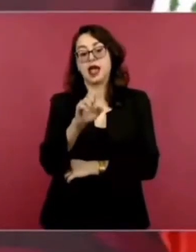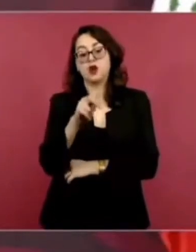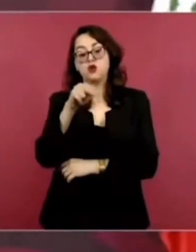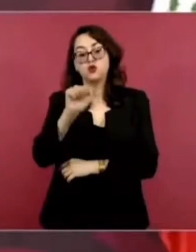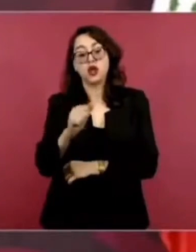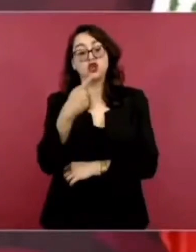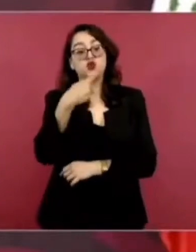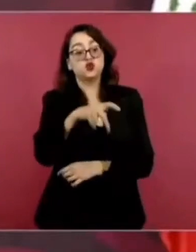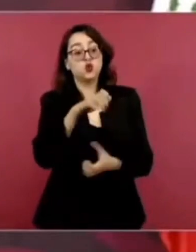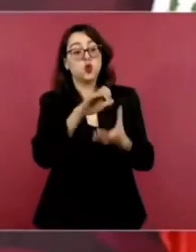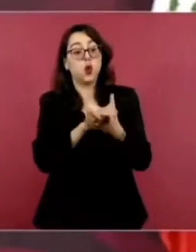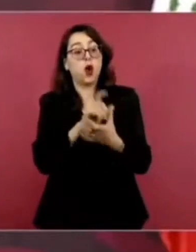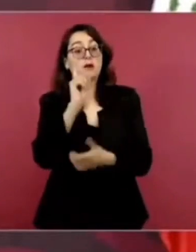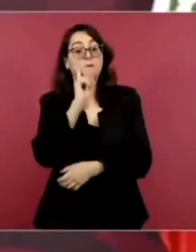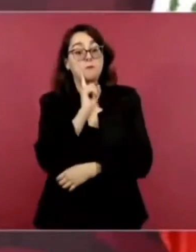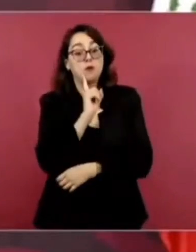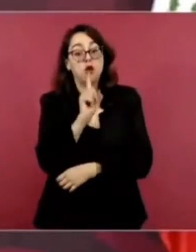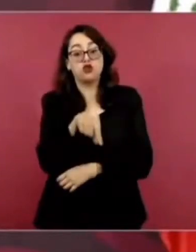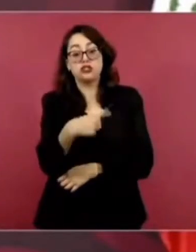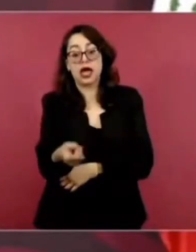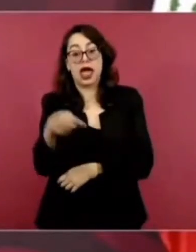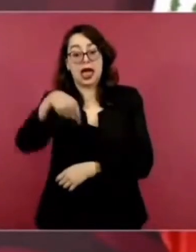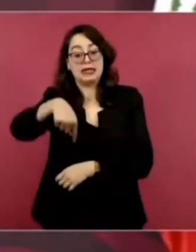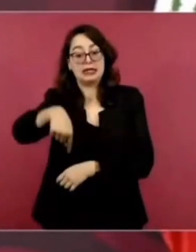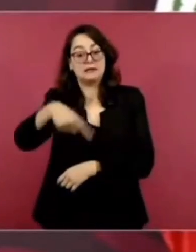García Luna el mismo día